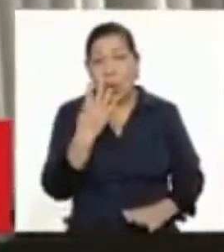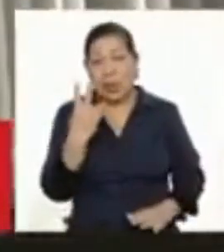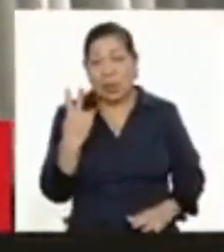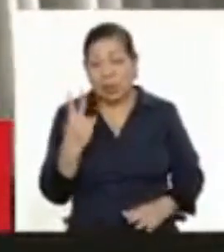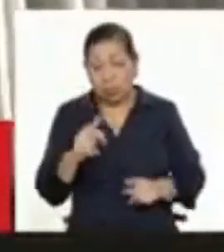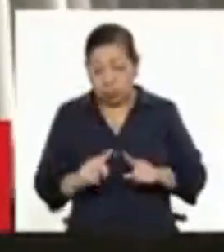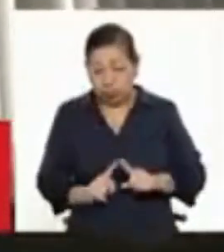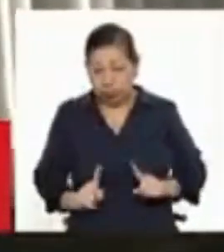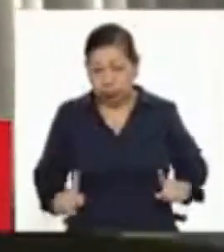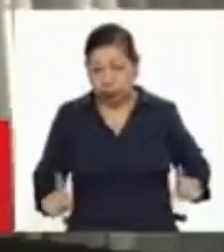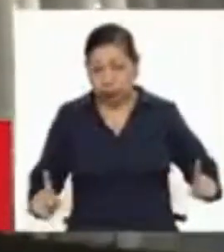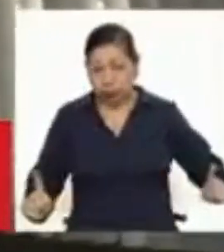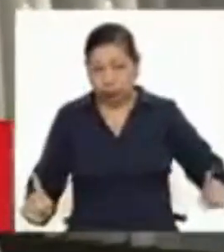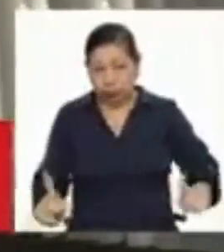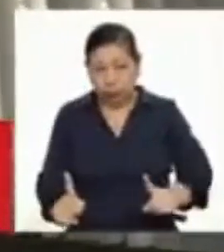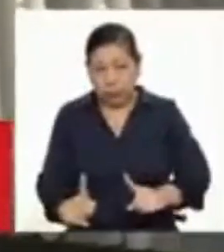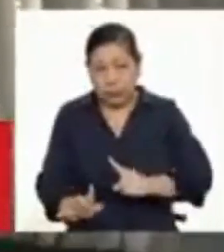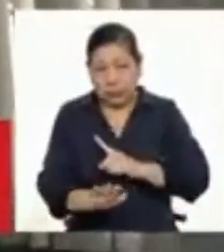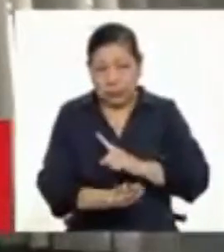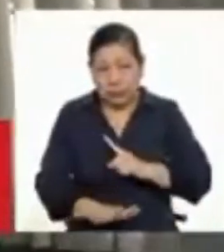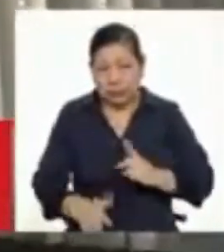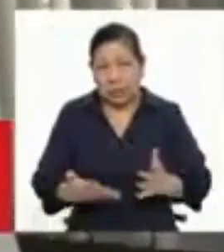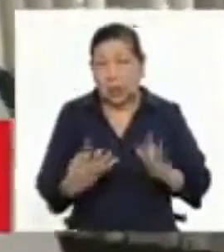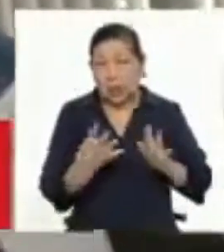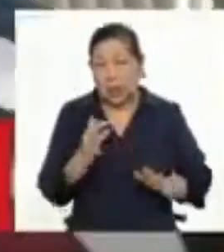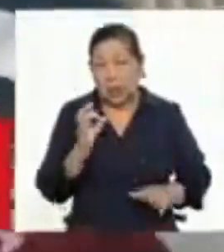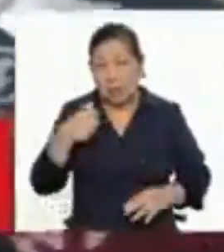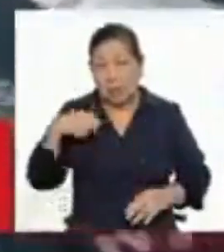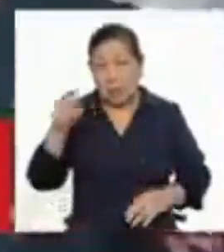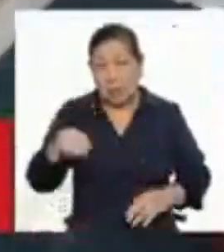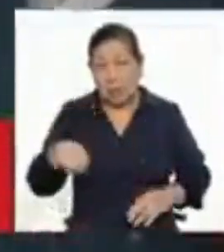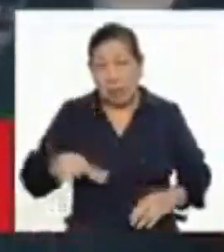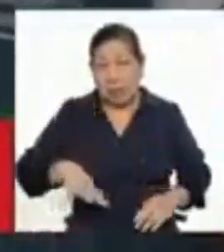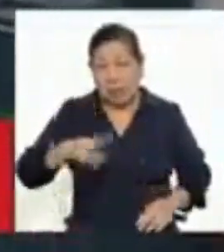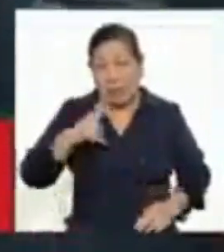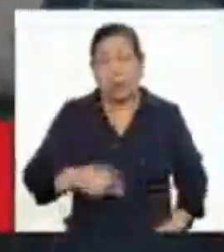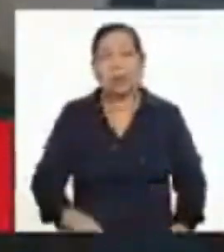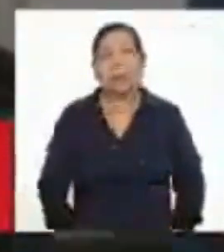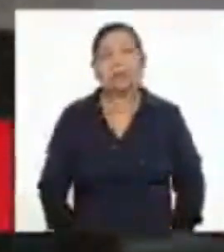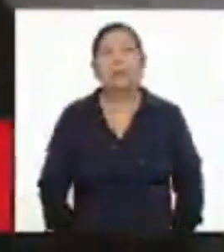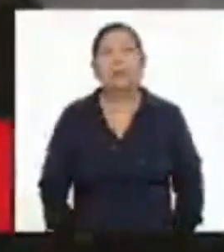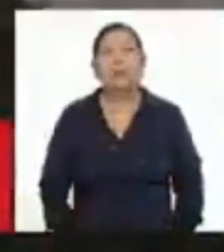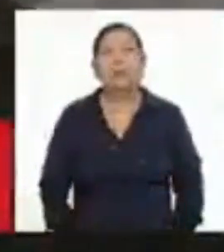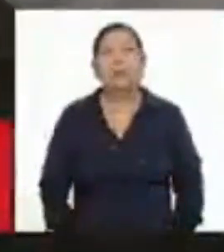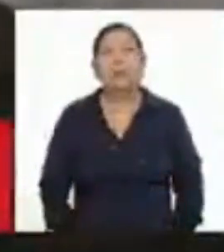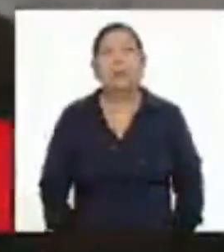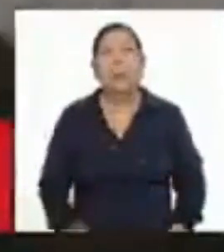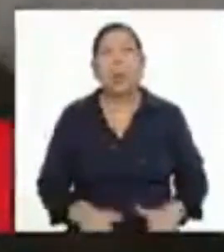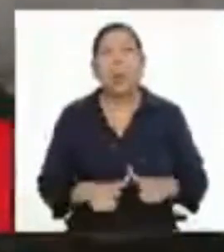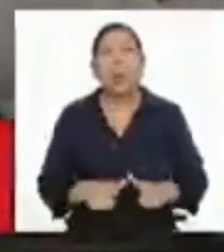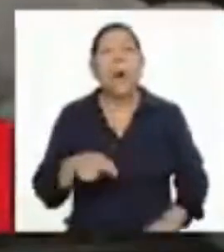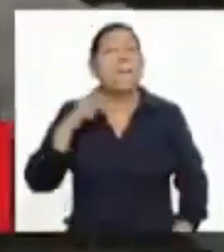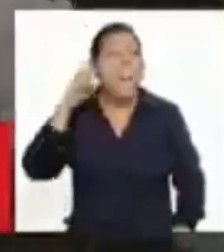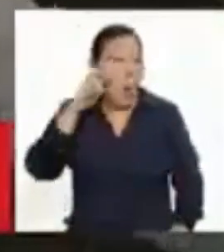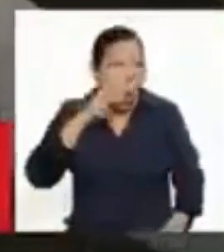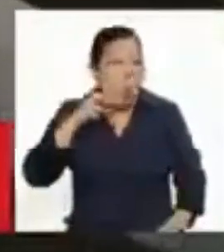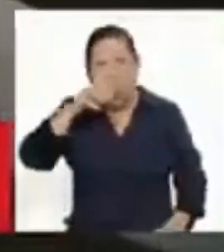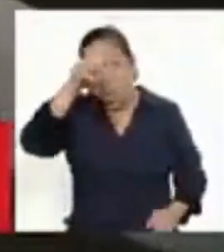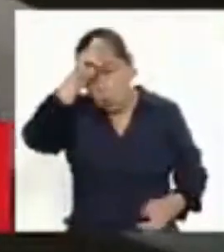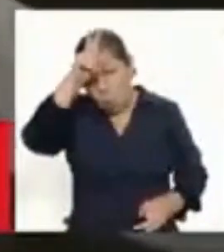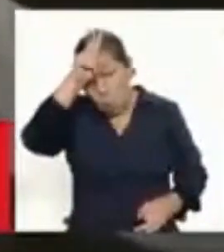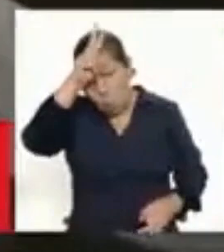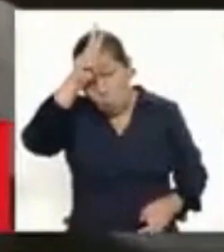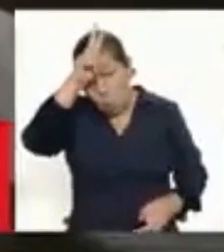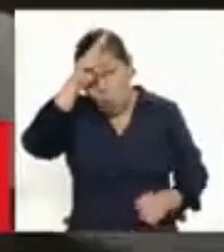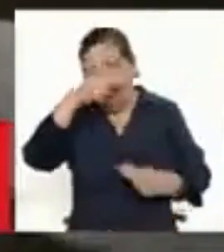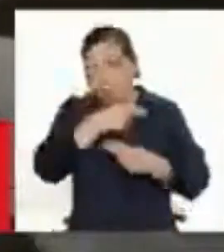1.642.000 hectáreas del país, que equivale al 14% del territorio nacional, en la cual las zonas de Puno, Cusco